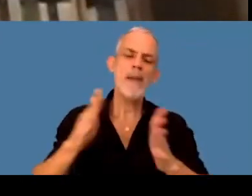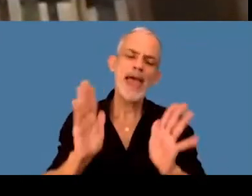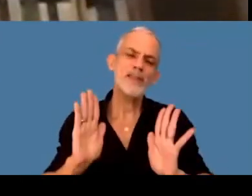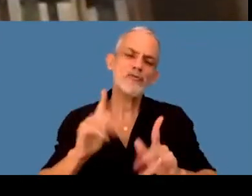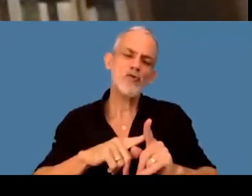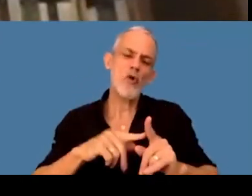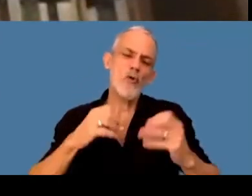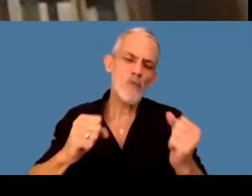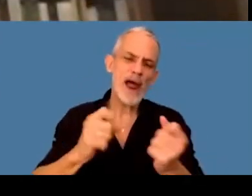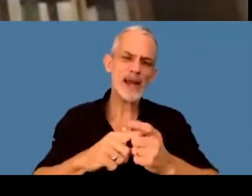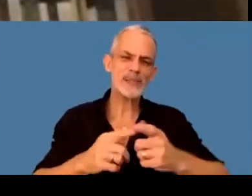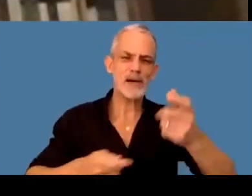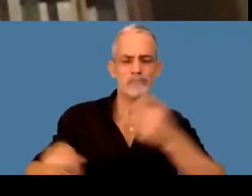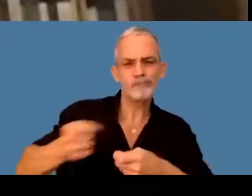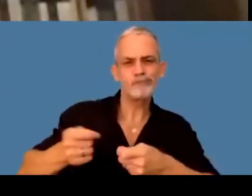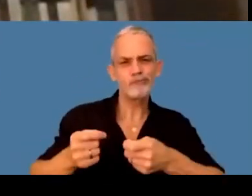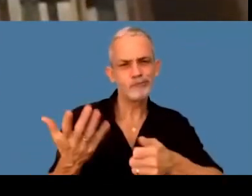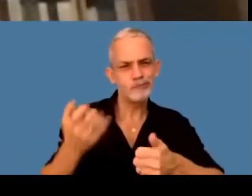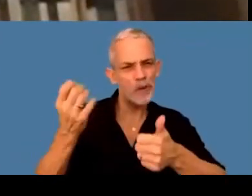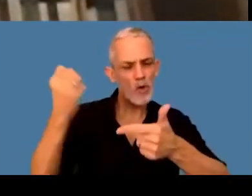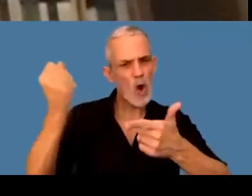para llevar adelante un montón de cuestiones, sí,